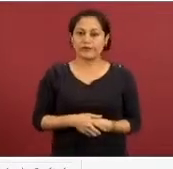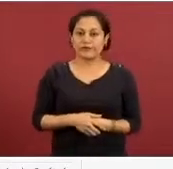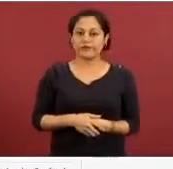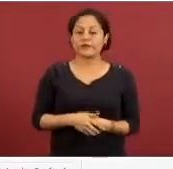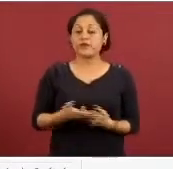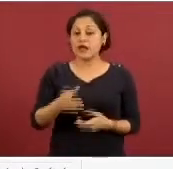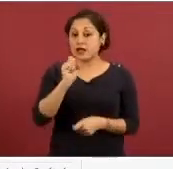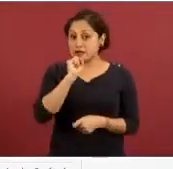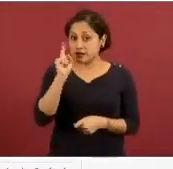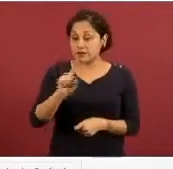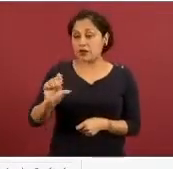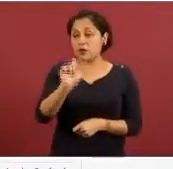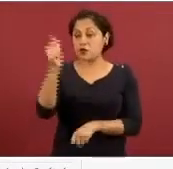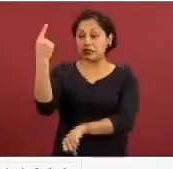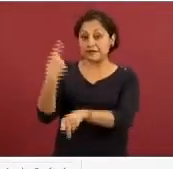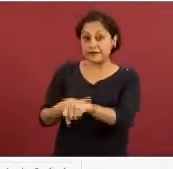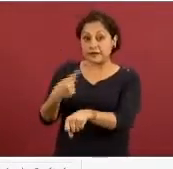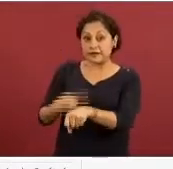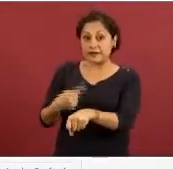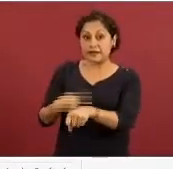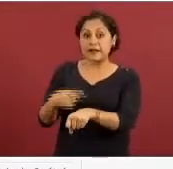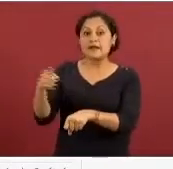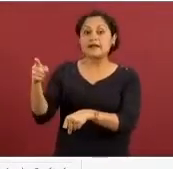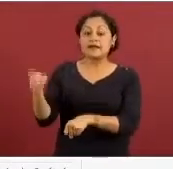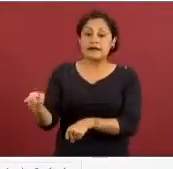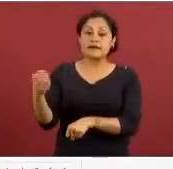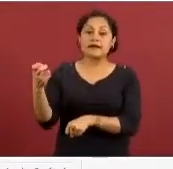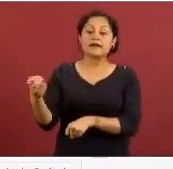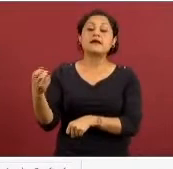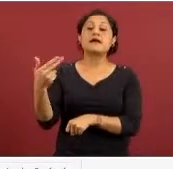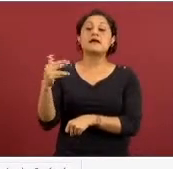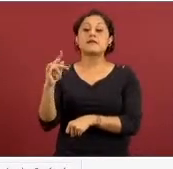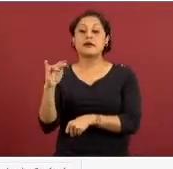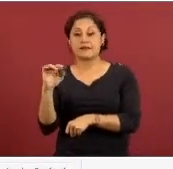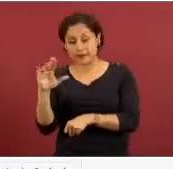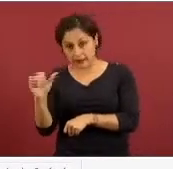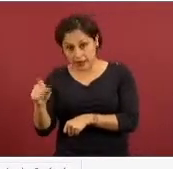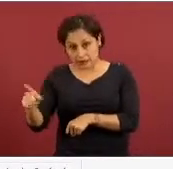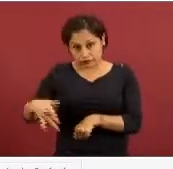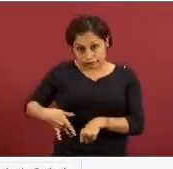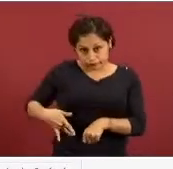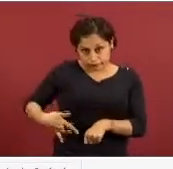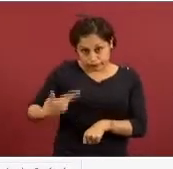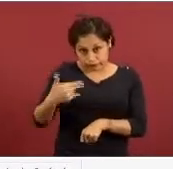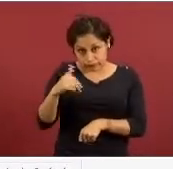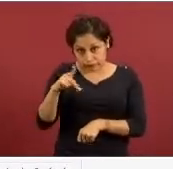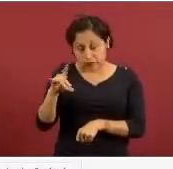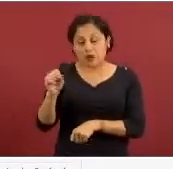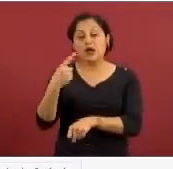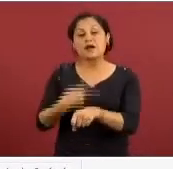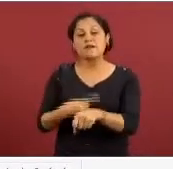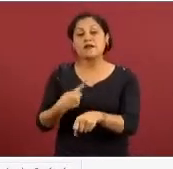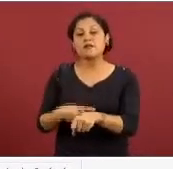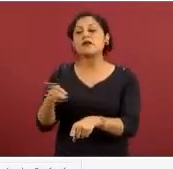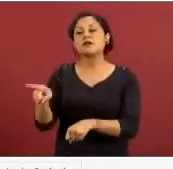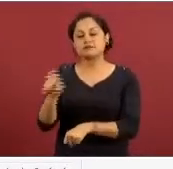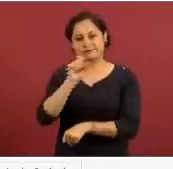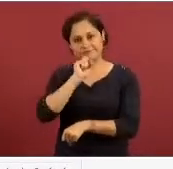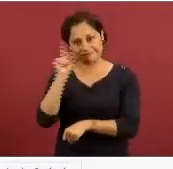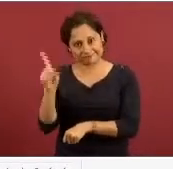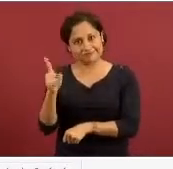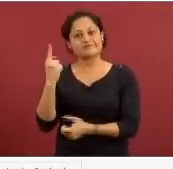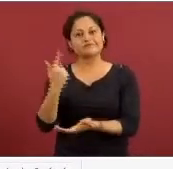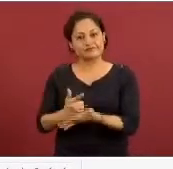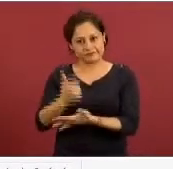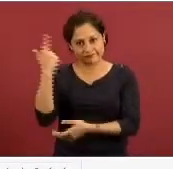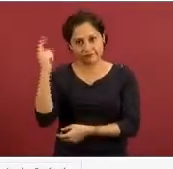la insuficiencia hepática, ha estado dentro de las primeras comorbilidades que se han presentado en estas defunciones,